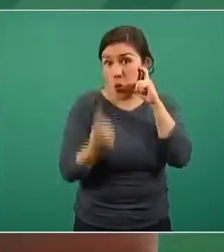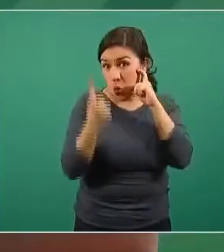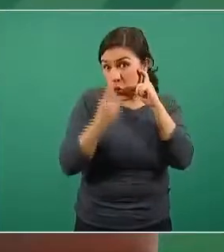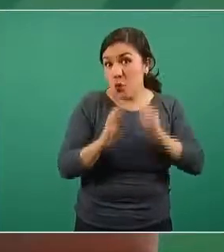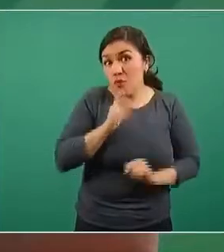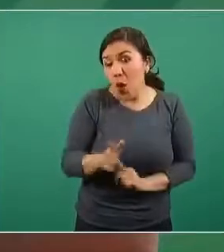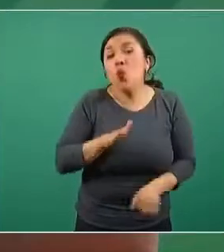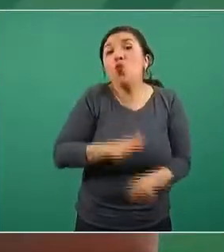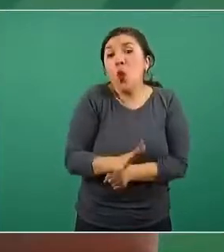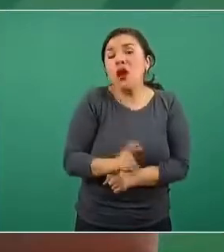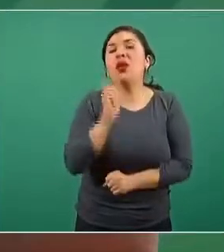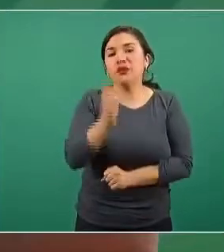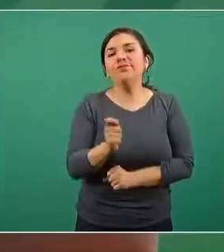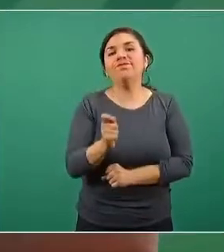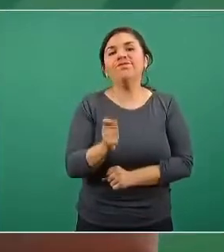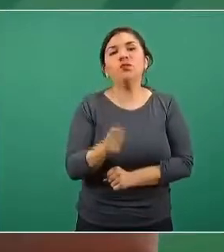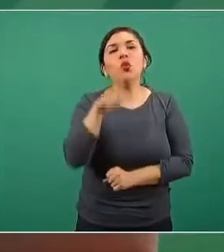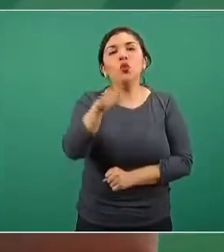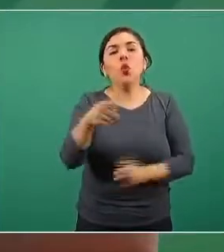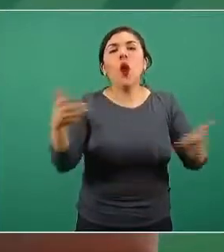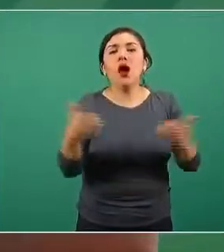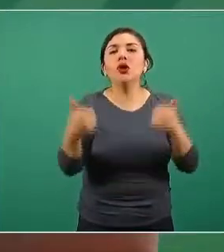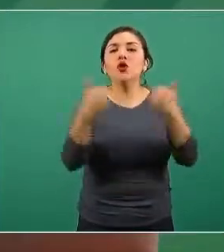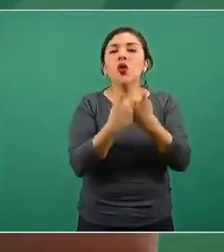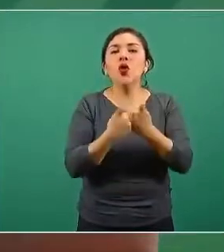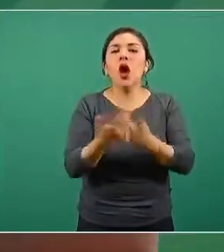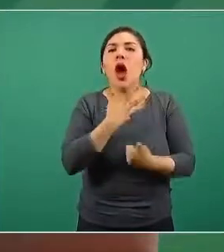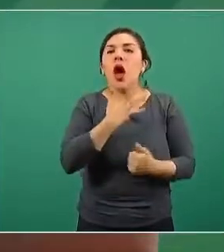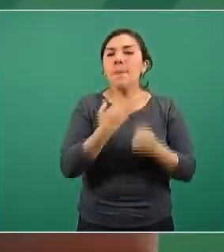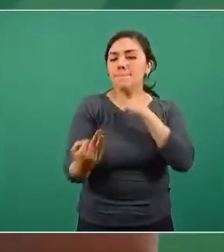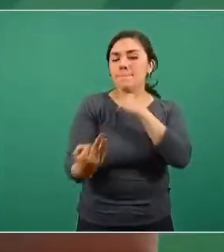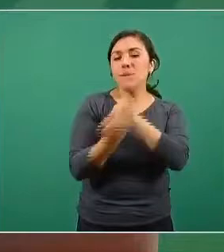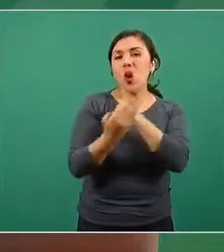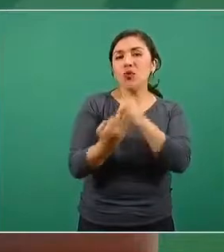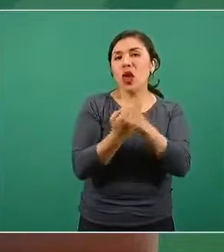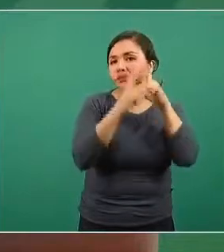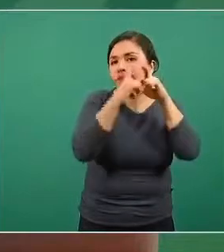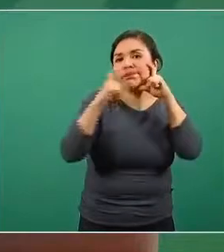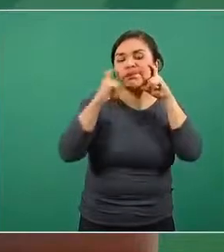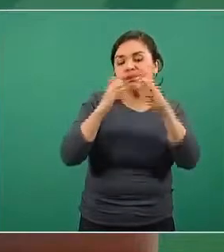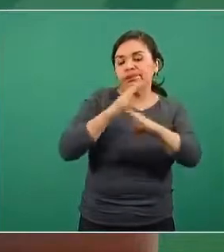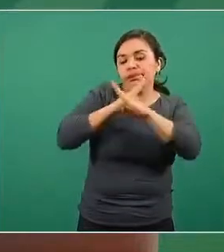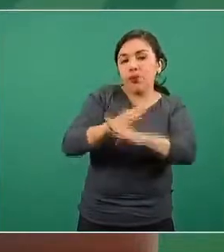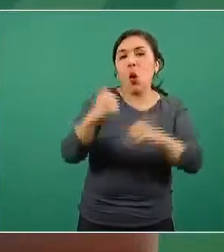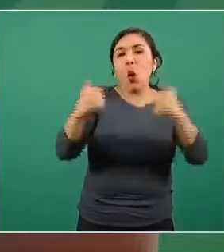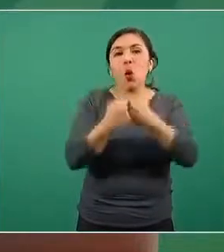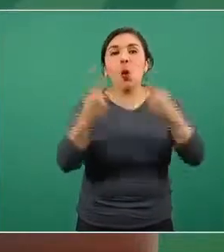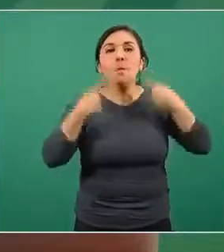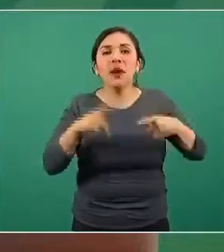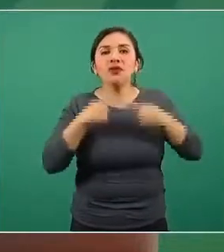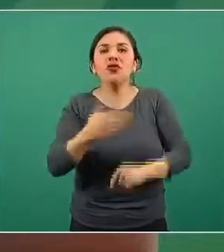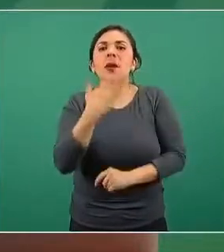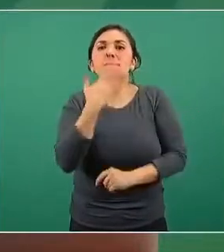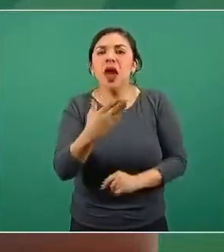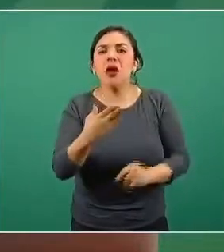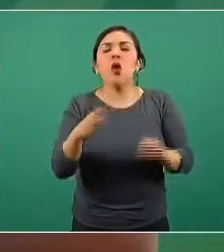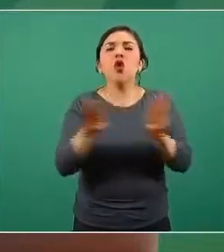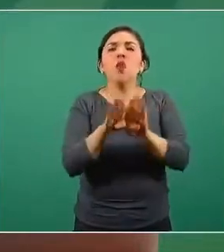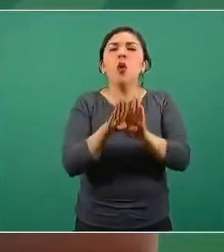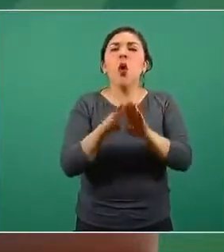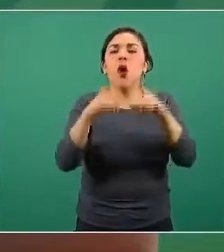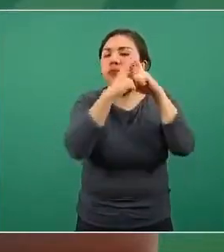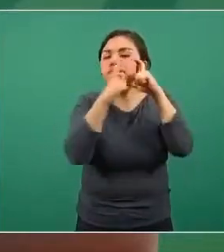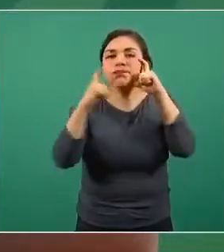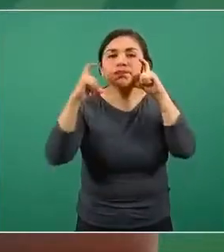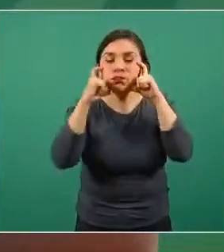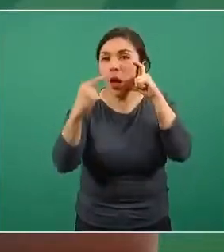es aquel que va a estar generando esta barrera entre las personas y que cubre, se ajusta bien a la cara, cubre